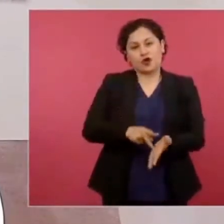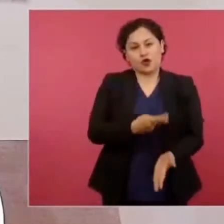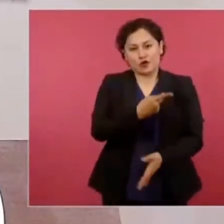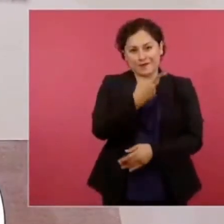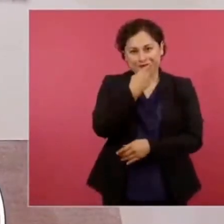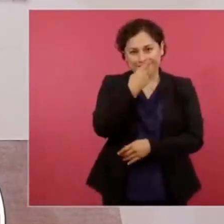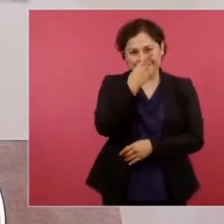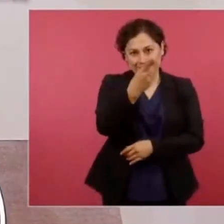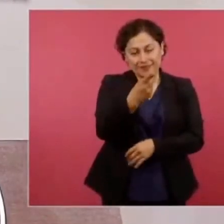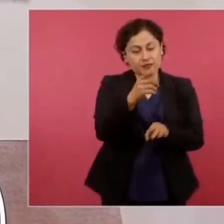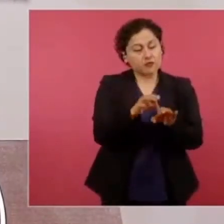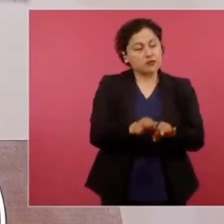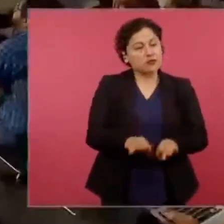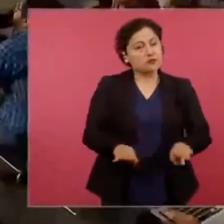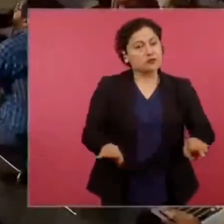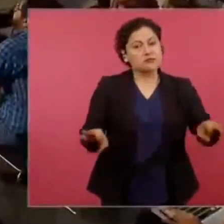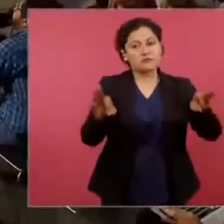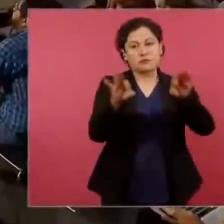porque